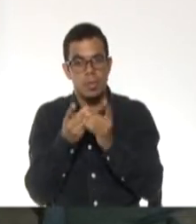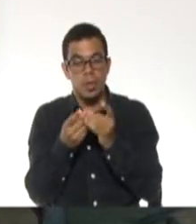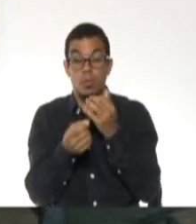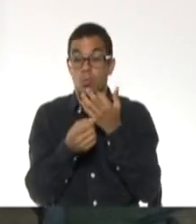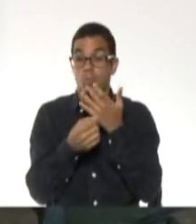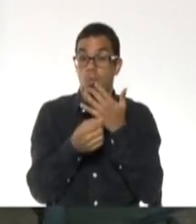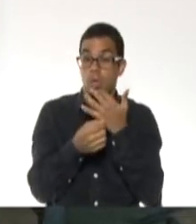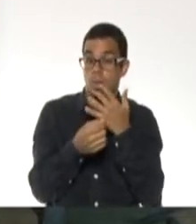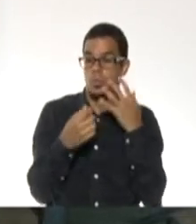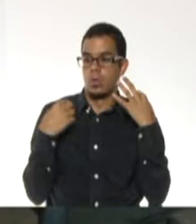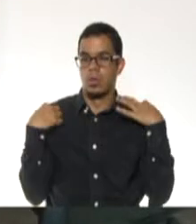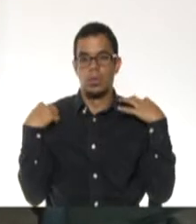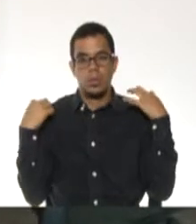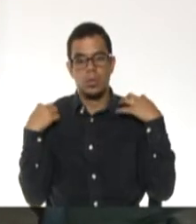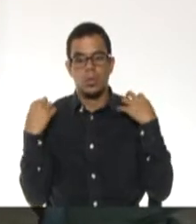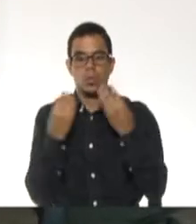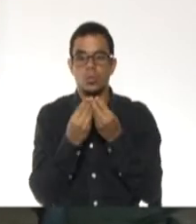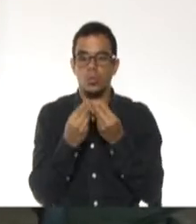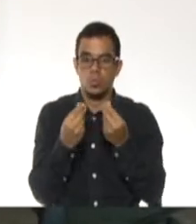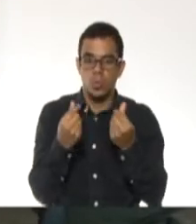suave, nylon,